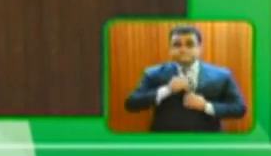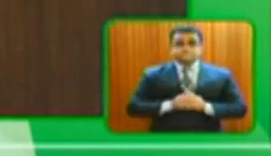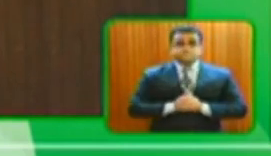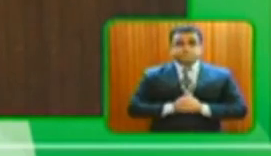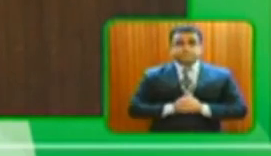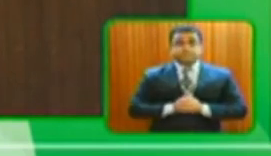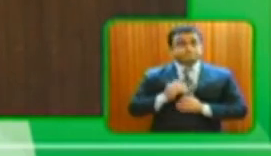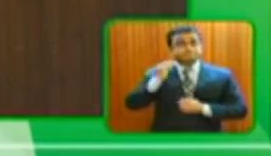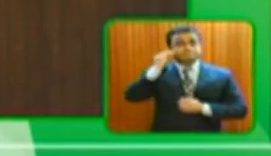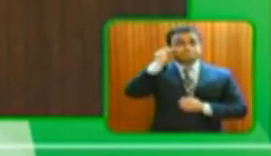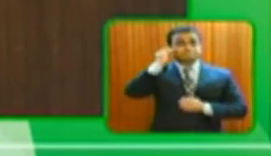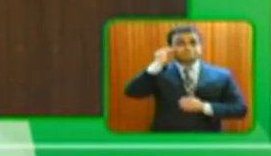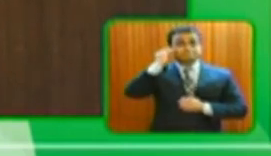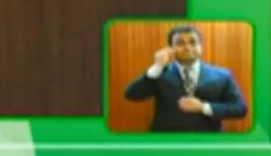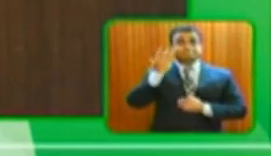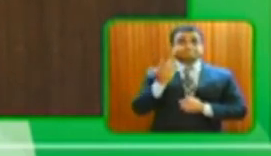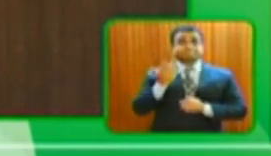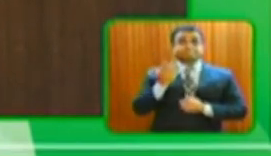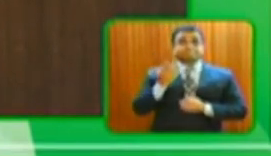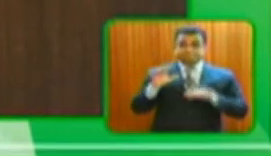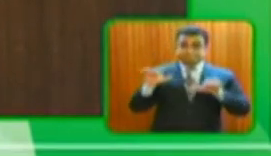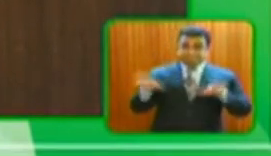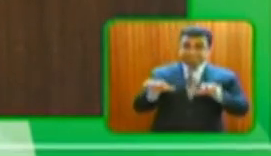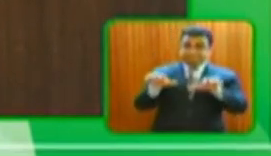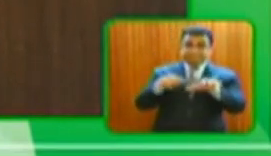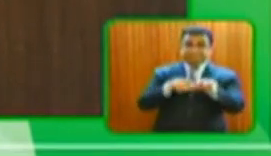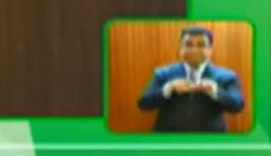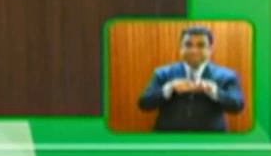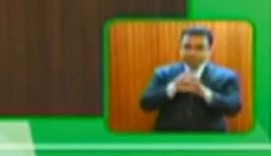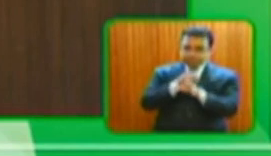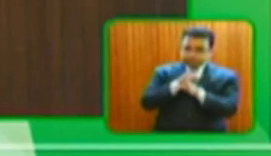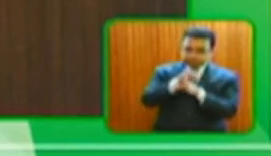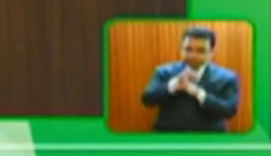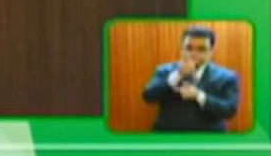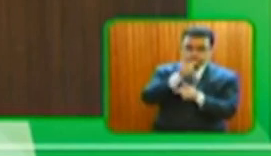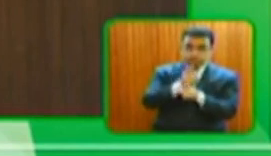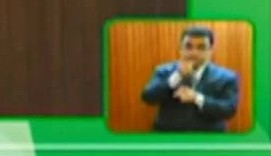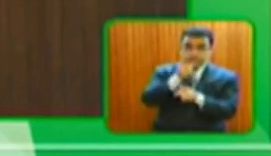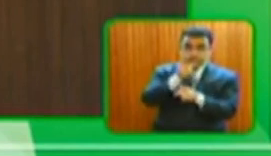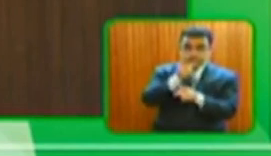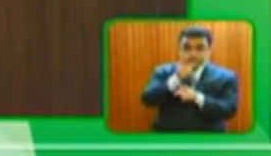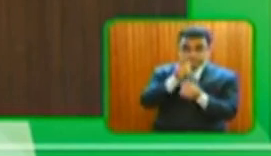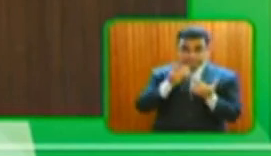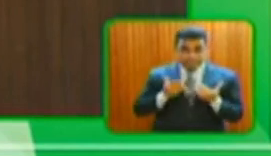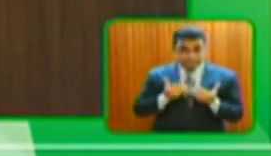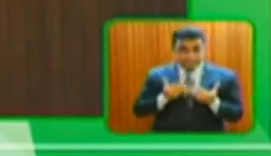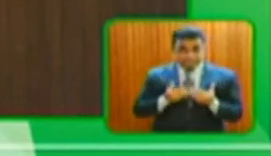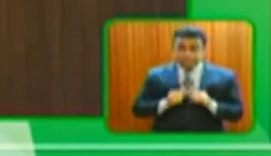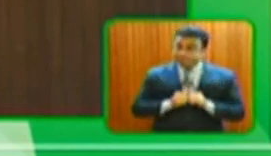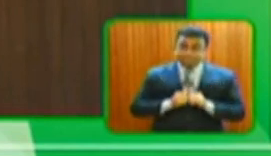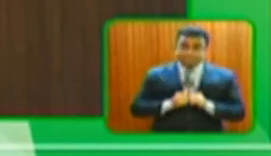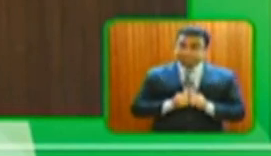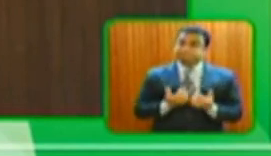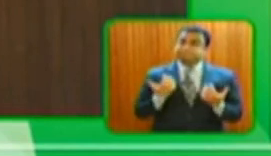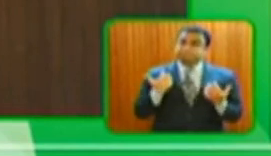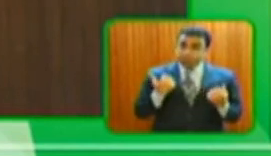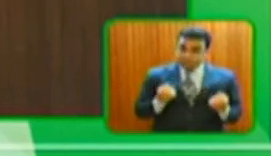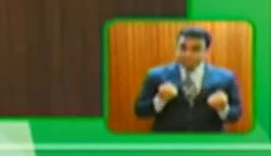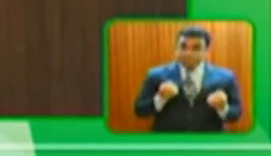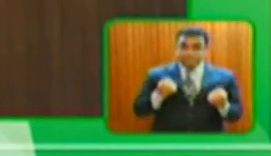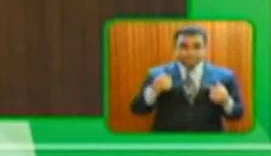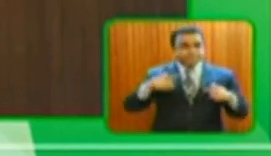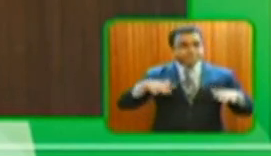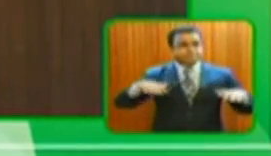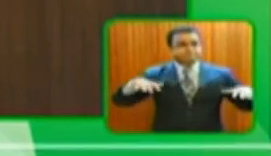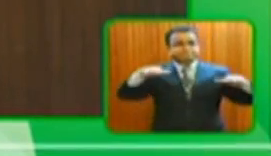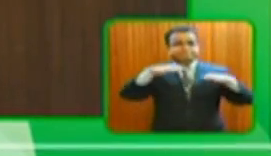Muy bien sabido es que es un acto de valentía ser íntegros en una sociedad que se alimenta de antivalores, que profana